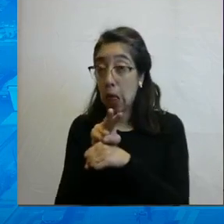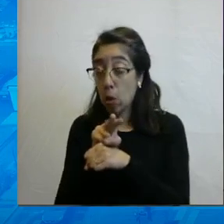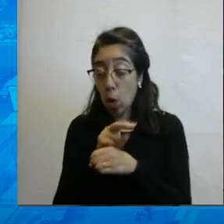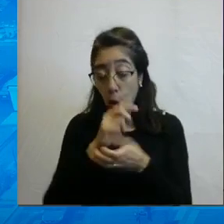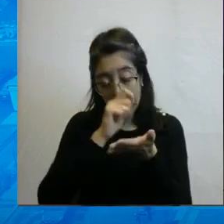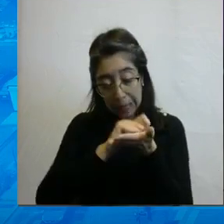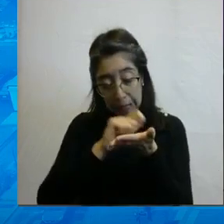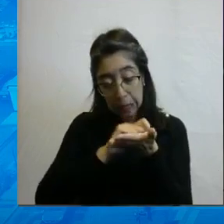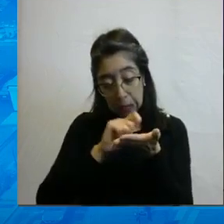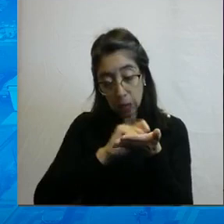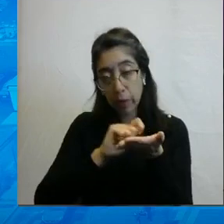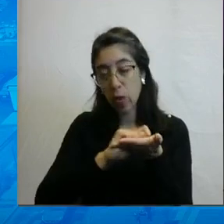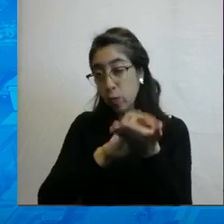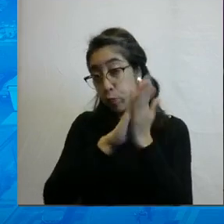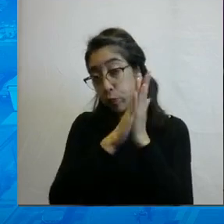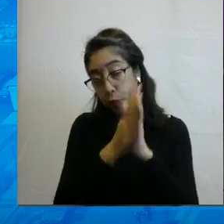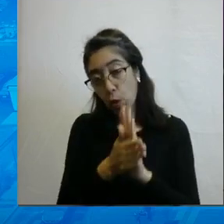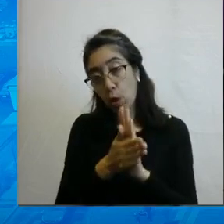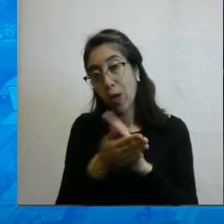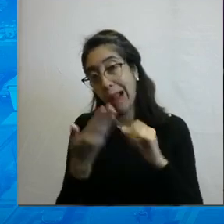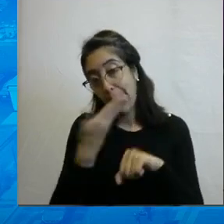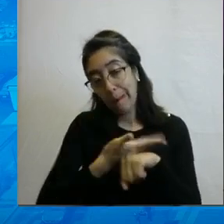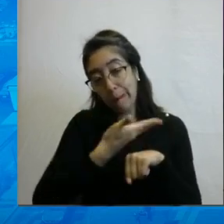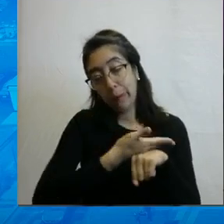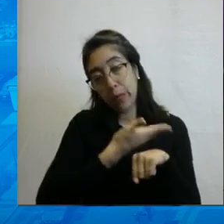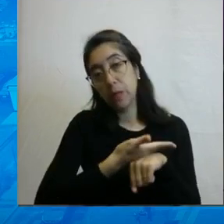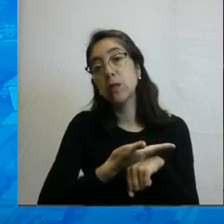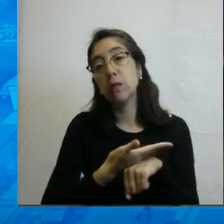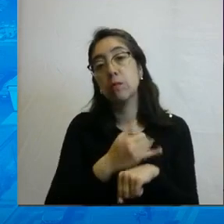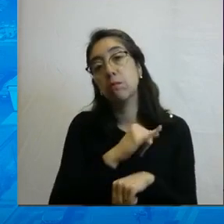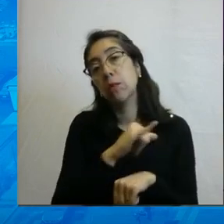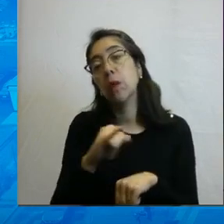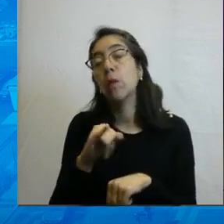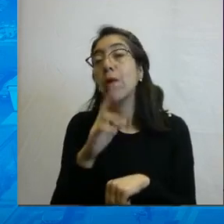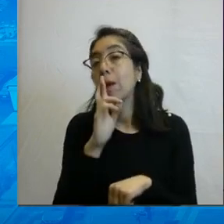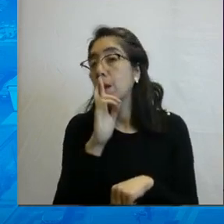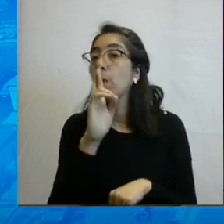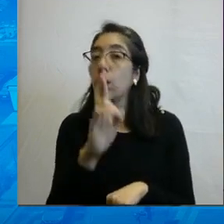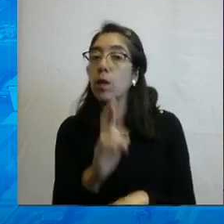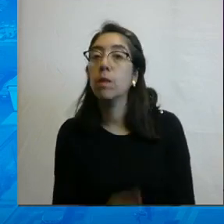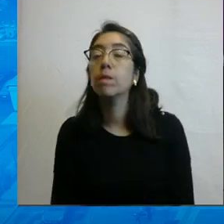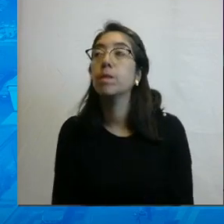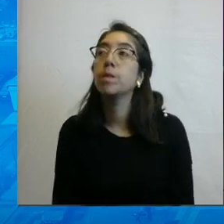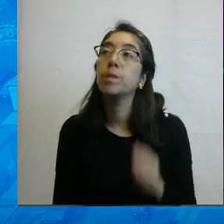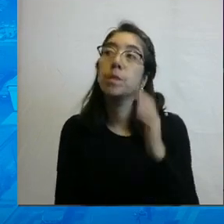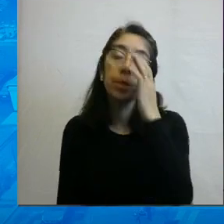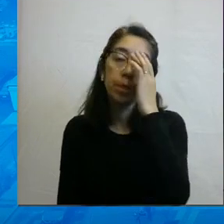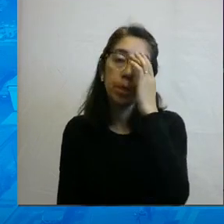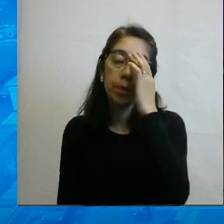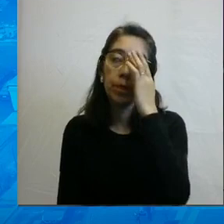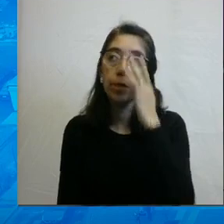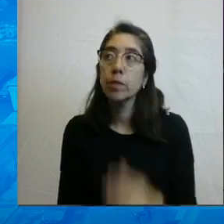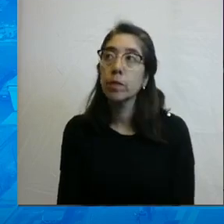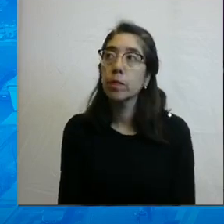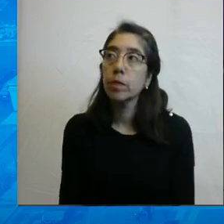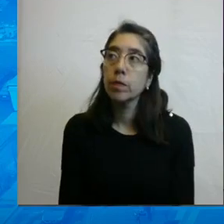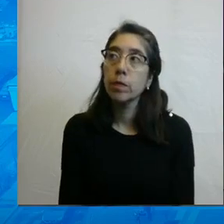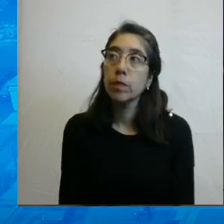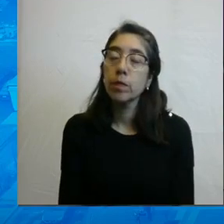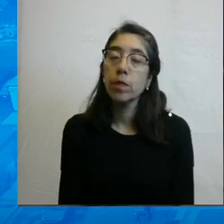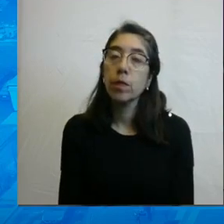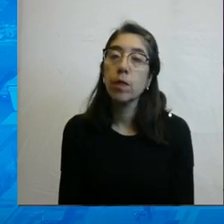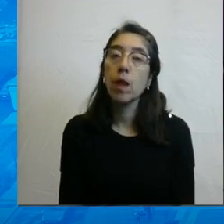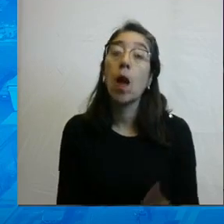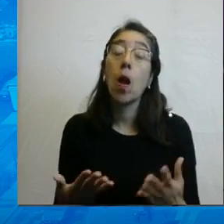de sus peticiones, así que seguramente le estará respondiendo en los próximos días. Muchas gracias. Le damos la palabra a